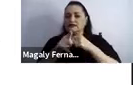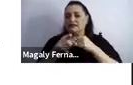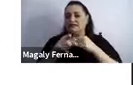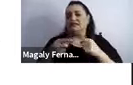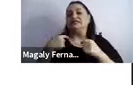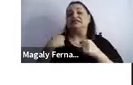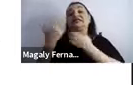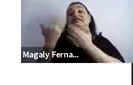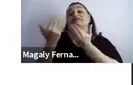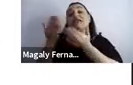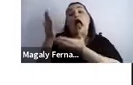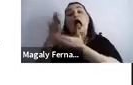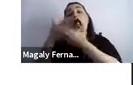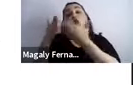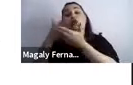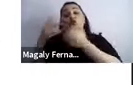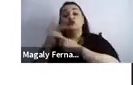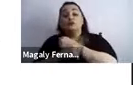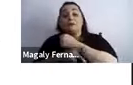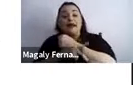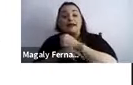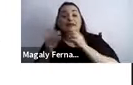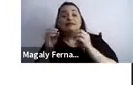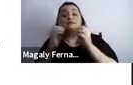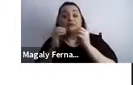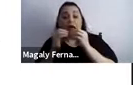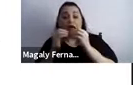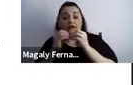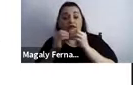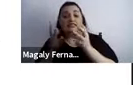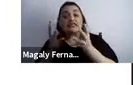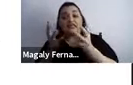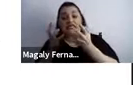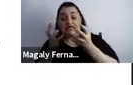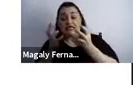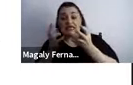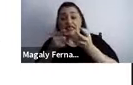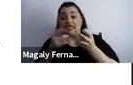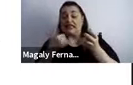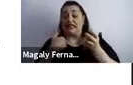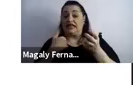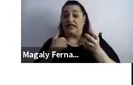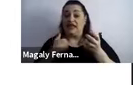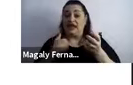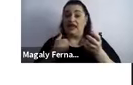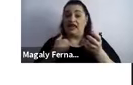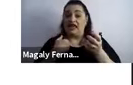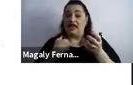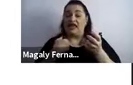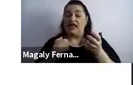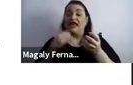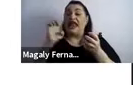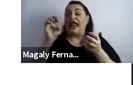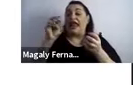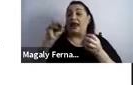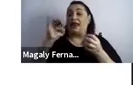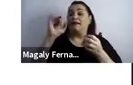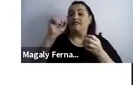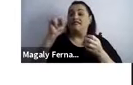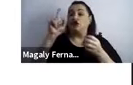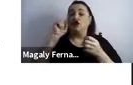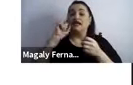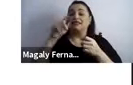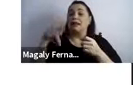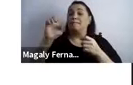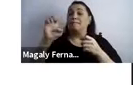unos cuantos países más que llegarían a tener emisiones per cápita por debajo